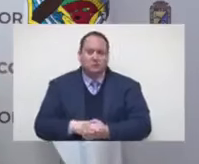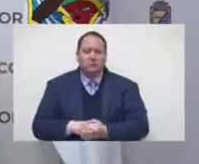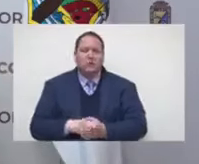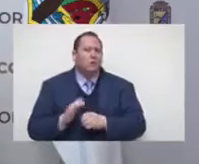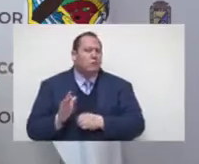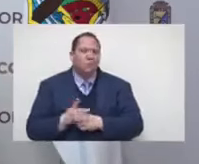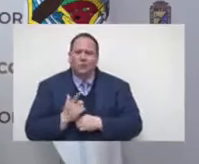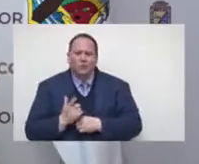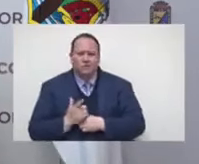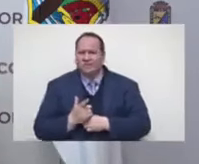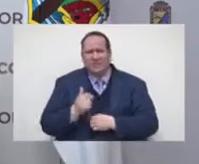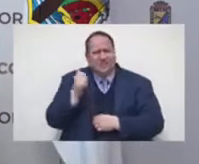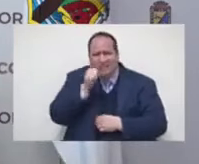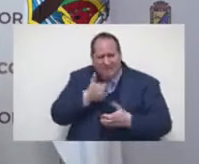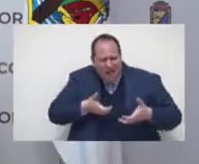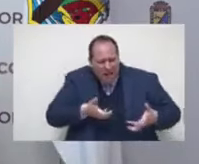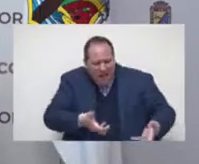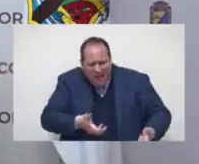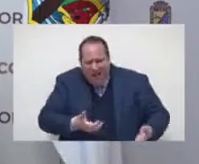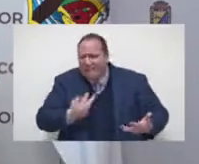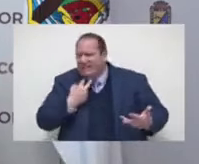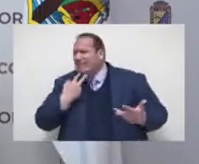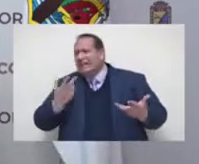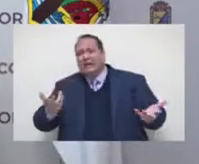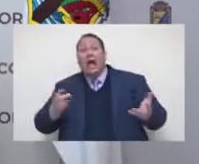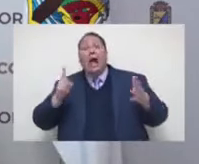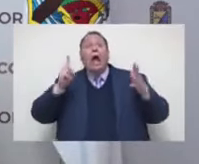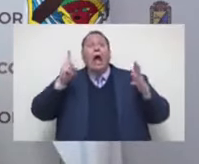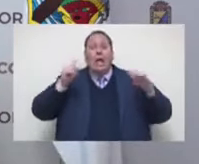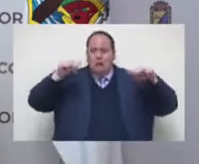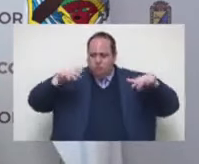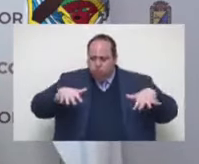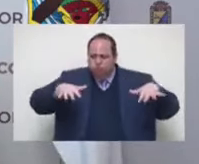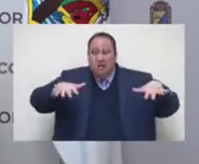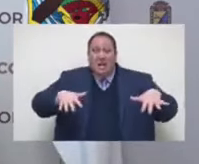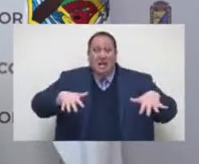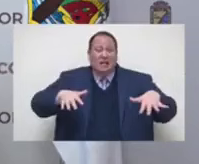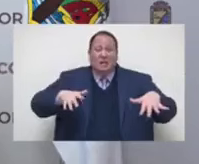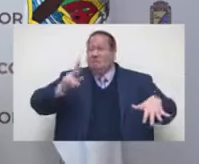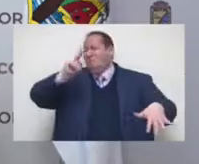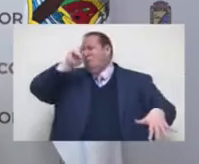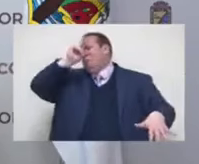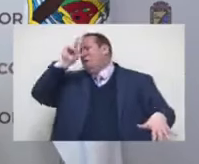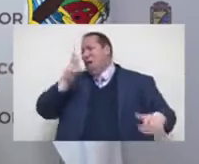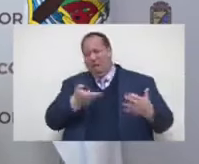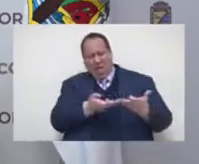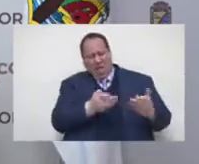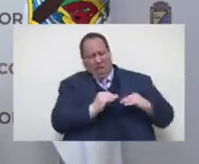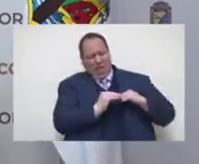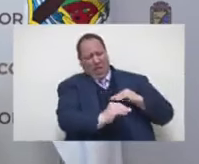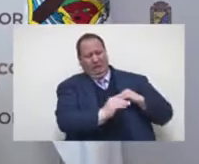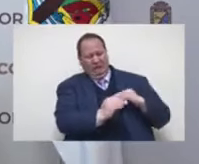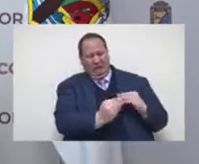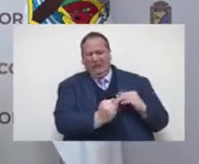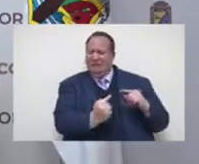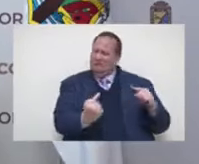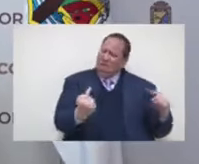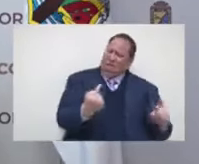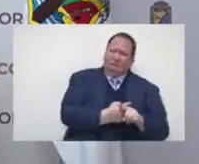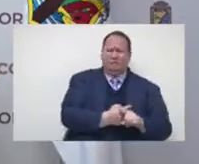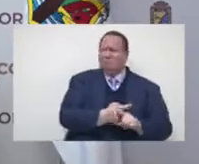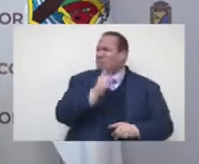Porque pues siempre hay un impacto a las vialidades. El agua es el peor enemigo del asfalto. Yo siempre lo he dicho, el agua es